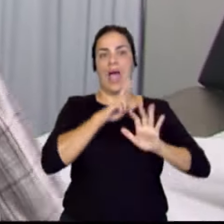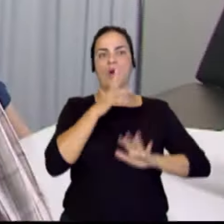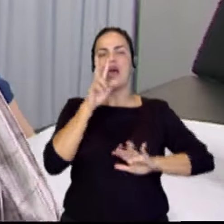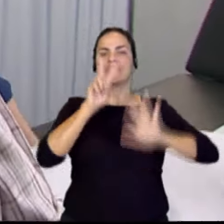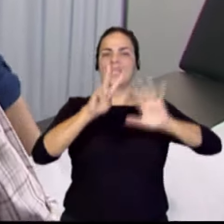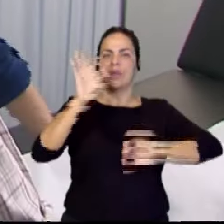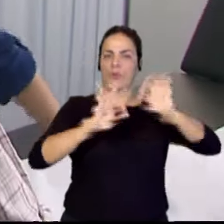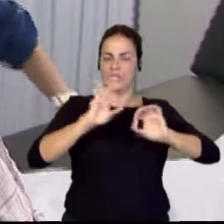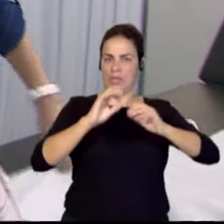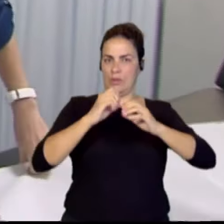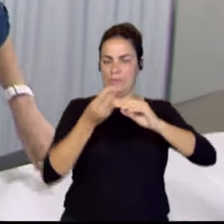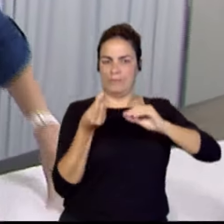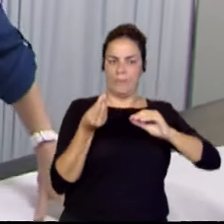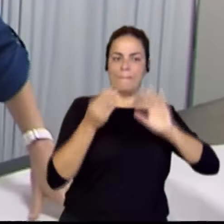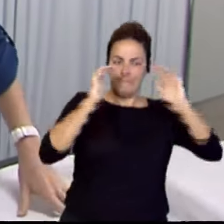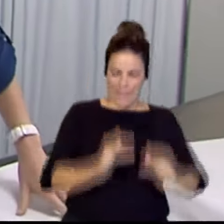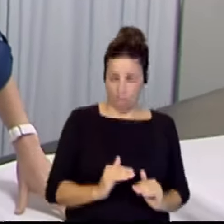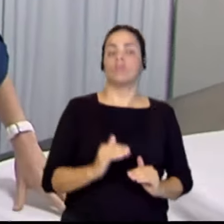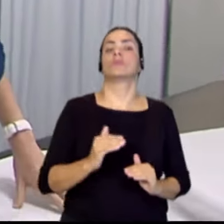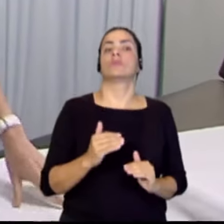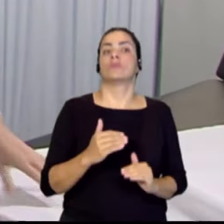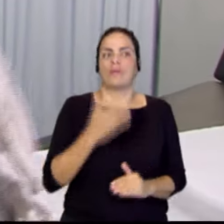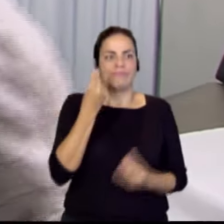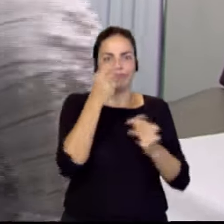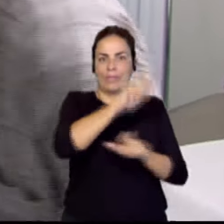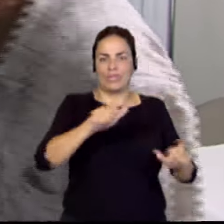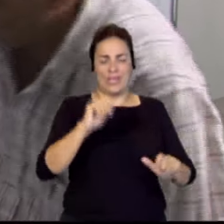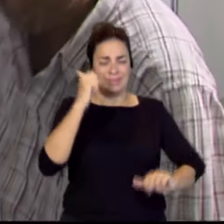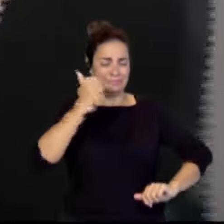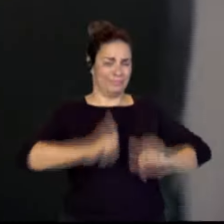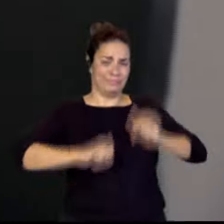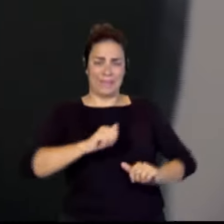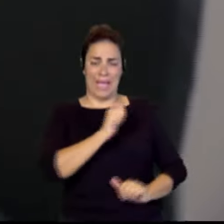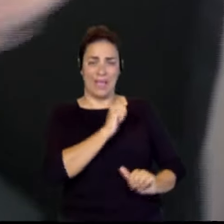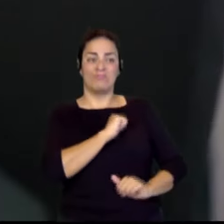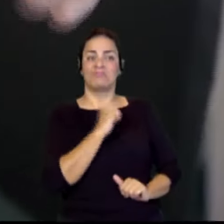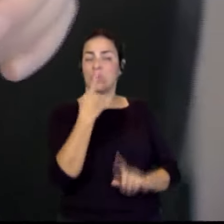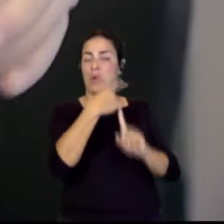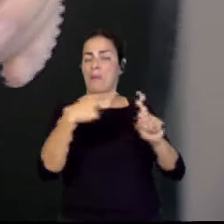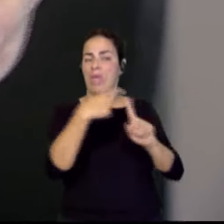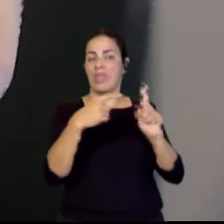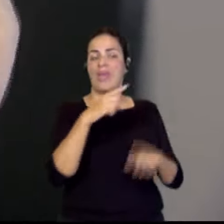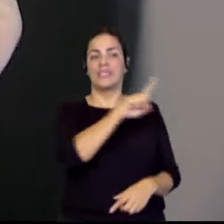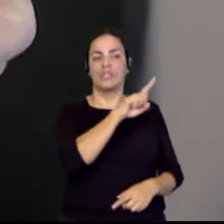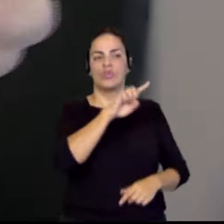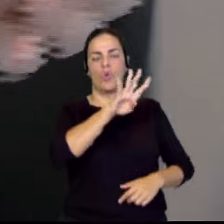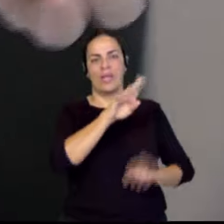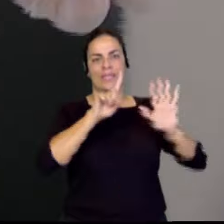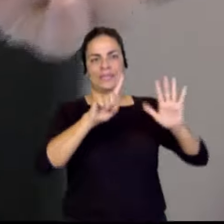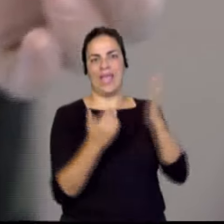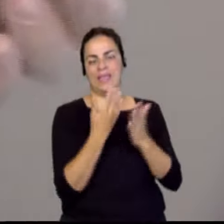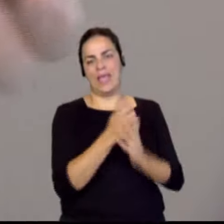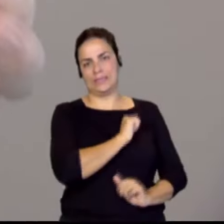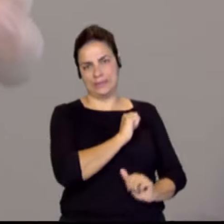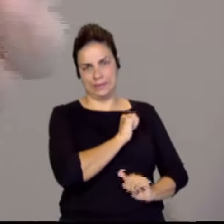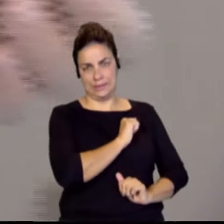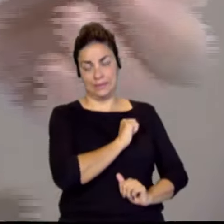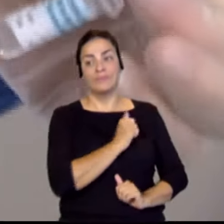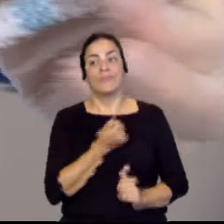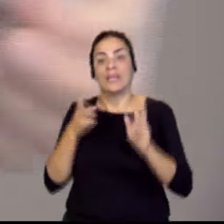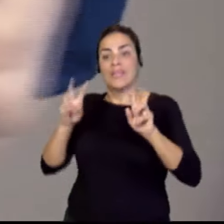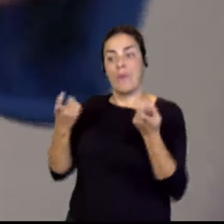34000 personas aguardando por una operación aquí en las islas una media de 146 días en lo que se refiere a las consultas